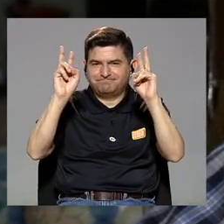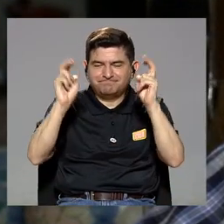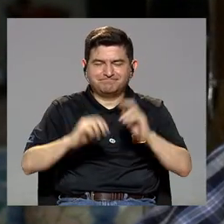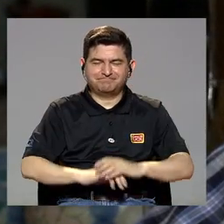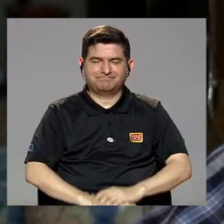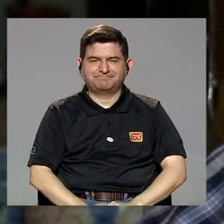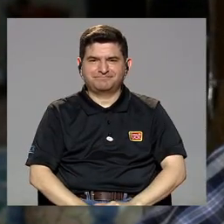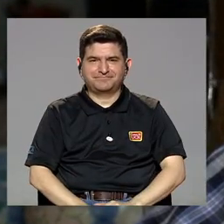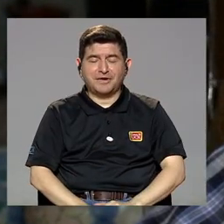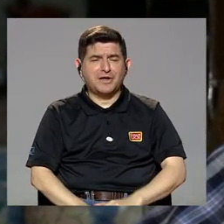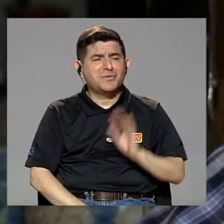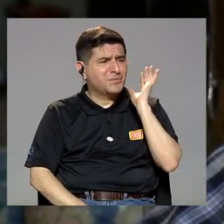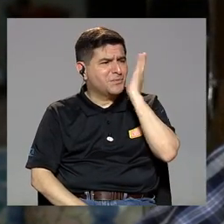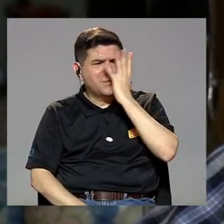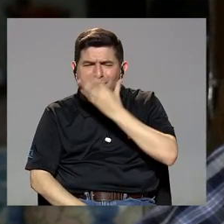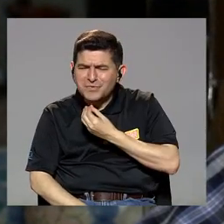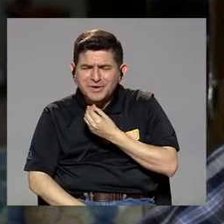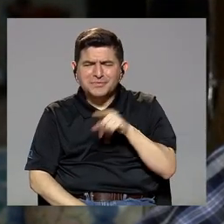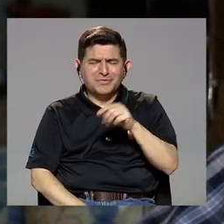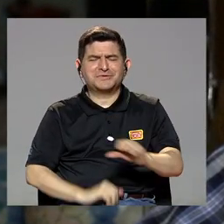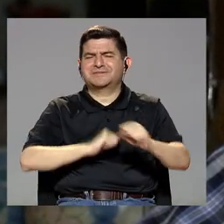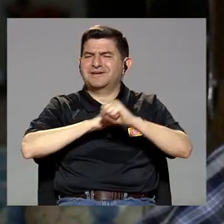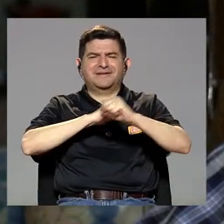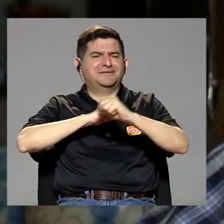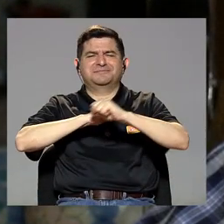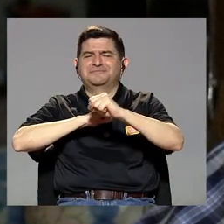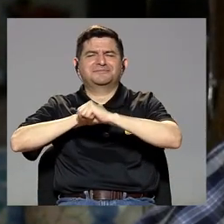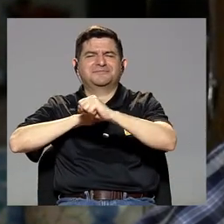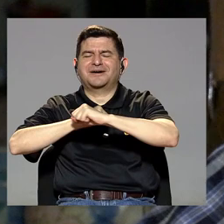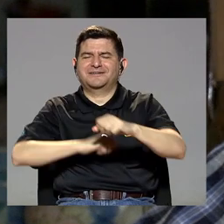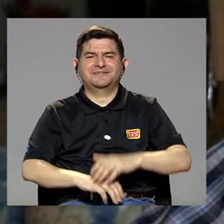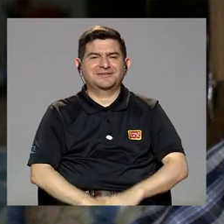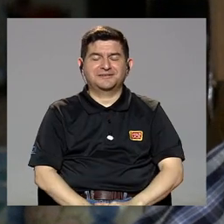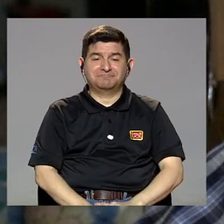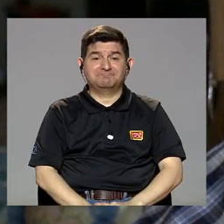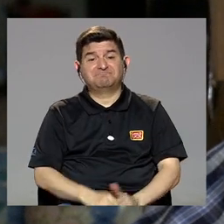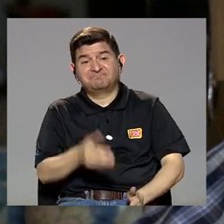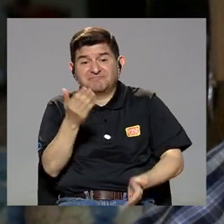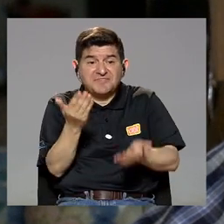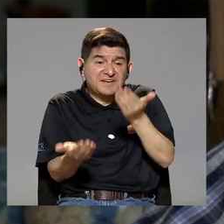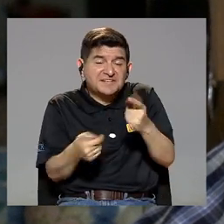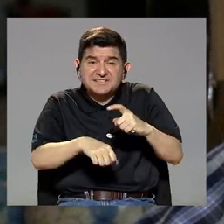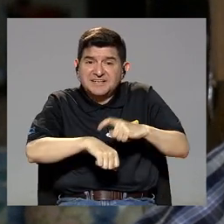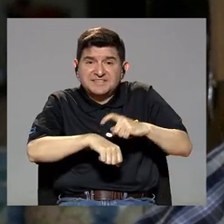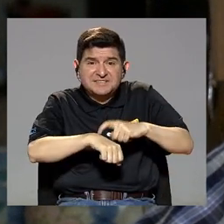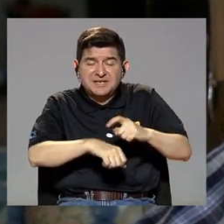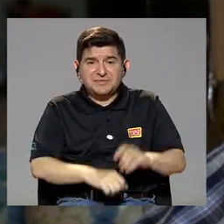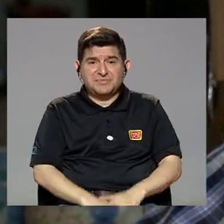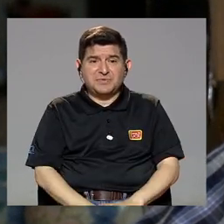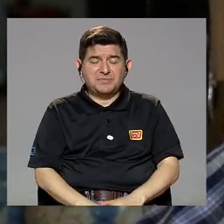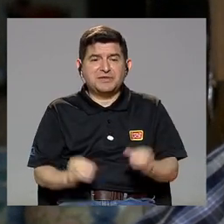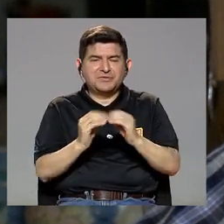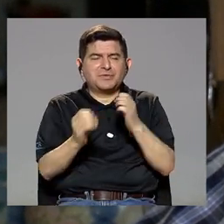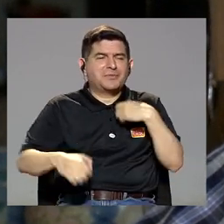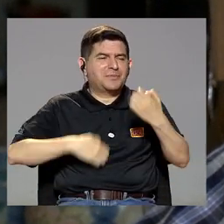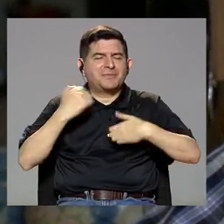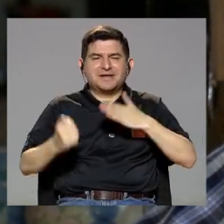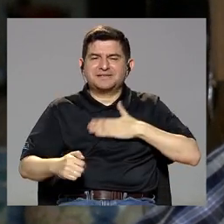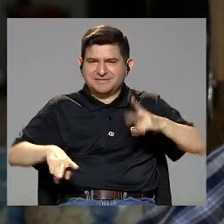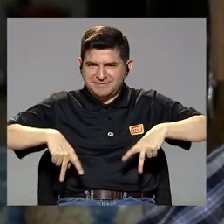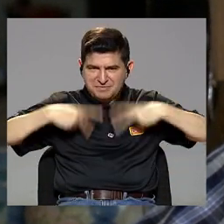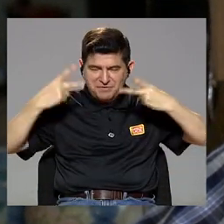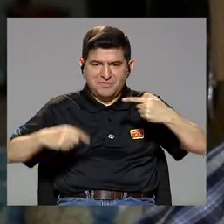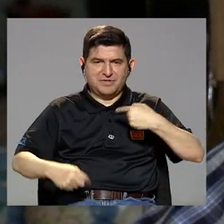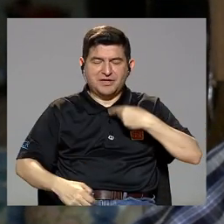sí fue muy hermosa esa esa campaña fue muy hermosa tal vez el momento más emotivo de mi vida yo lo vi cómo